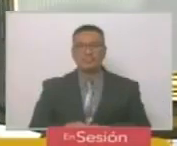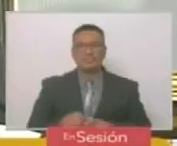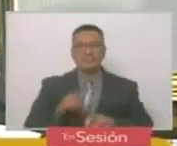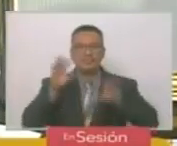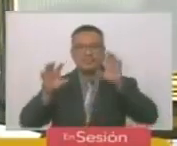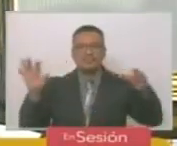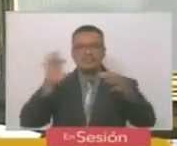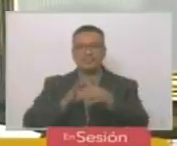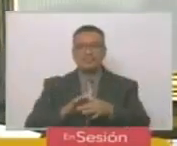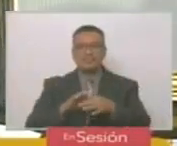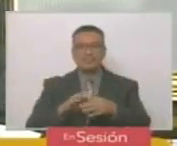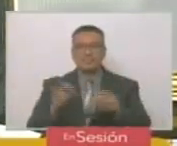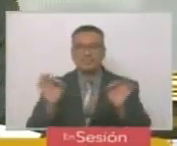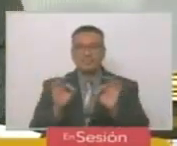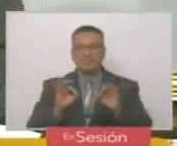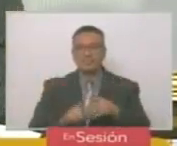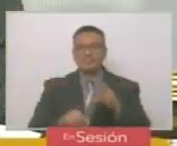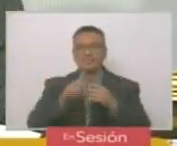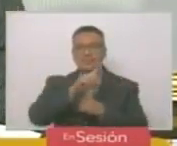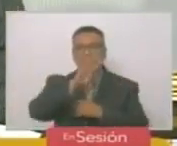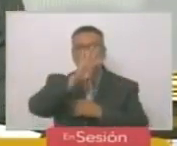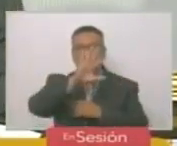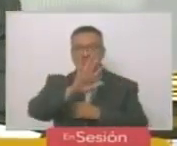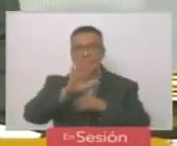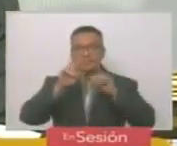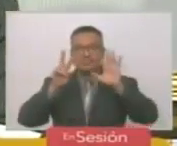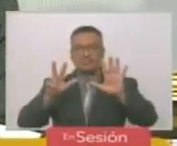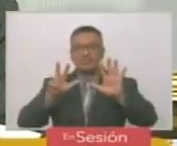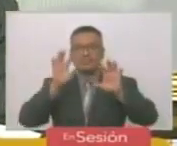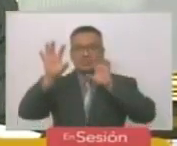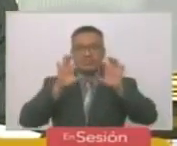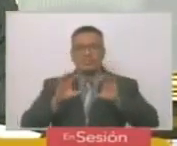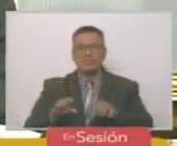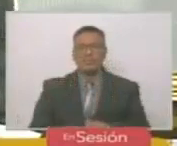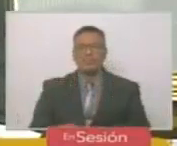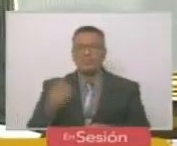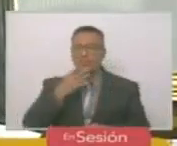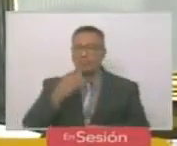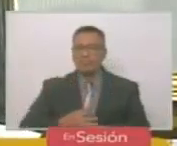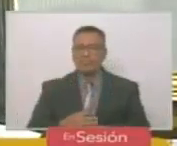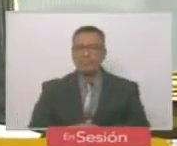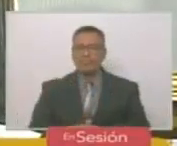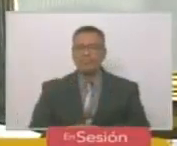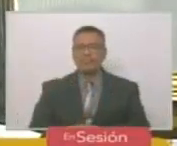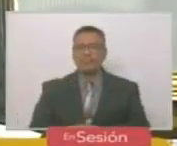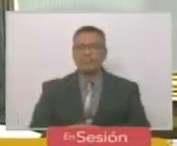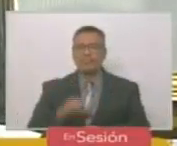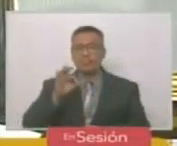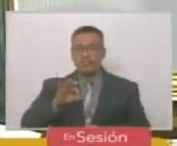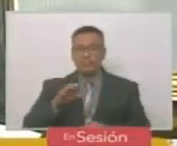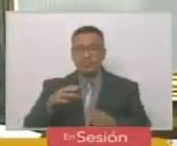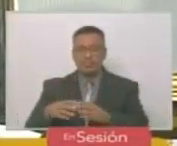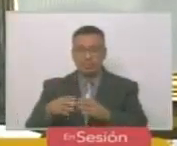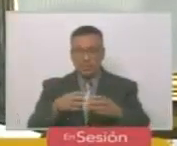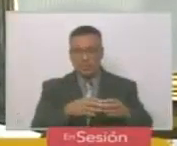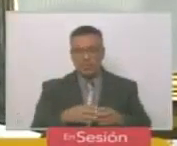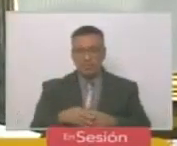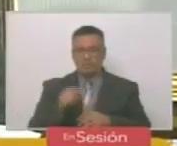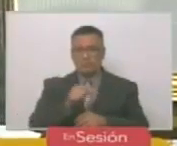Unidas, ni remotamente, hay más de 158 países. Es verdad que si hay un foro que